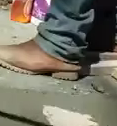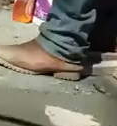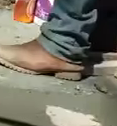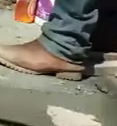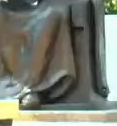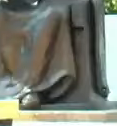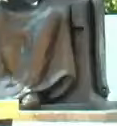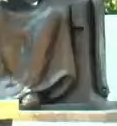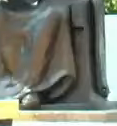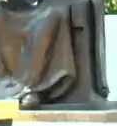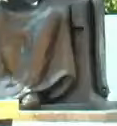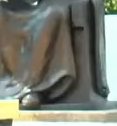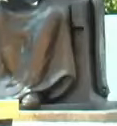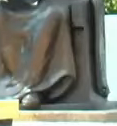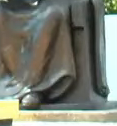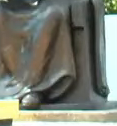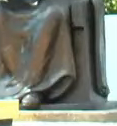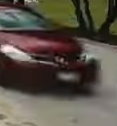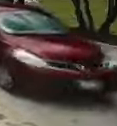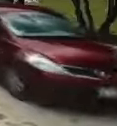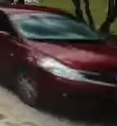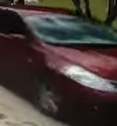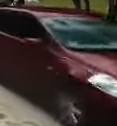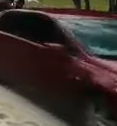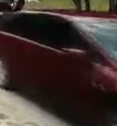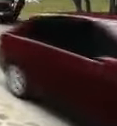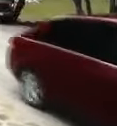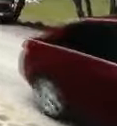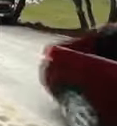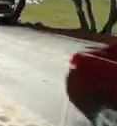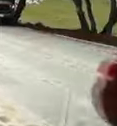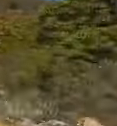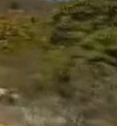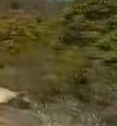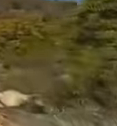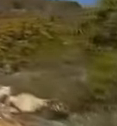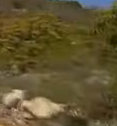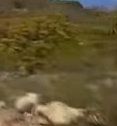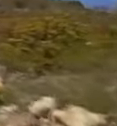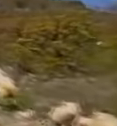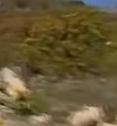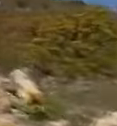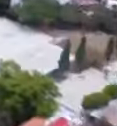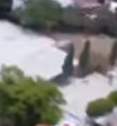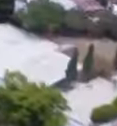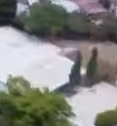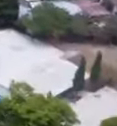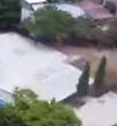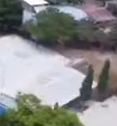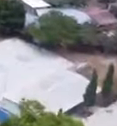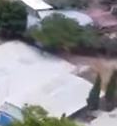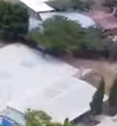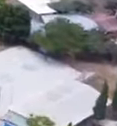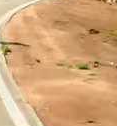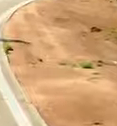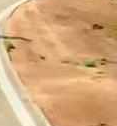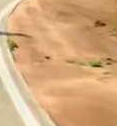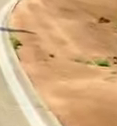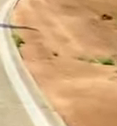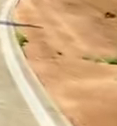obras que se realizaron aquí en este municipio. Los caminos de mano de obra contribuyen a reducir la desigualdad que enfrentaban estas